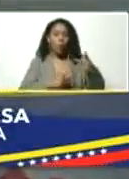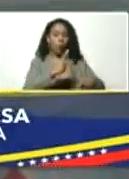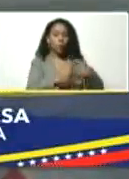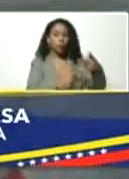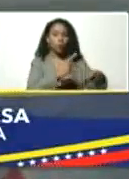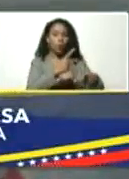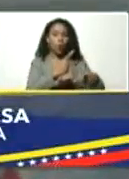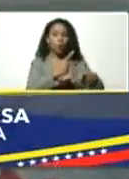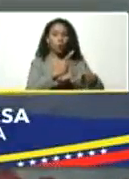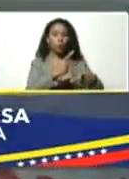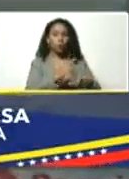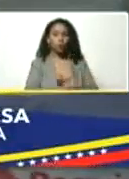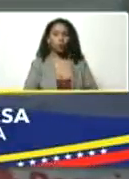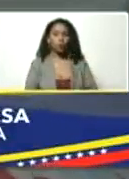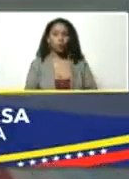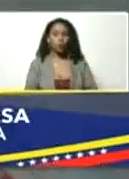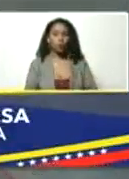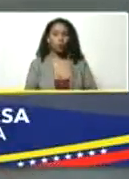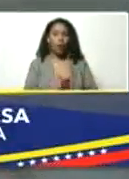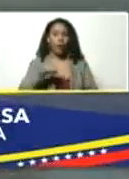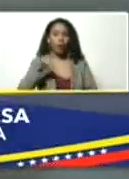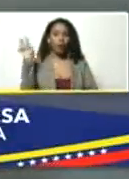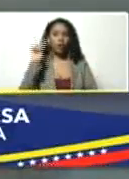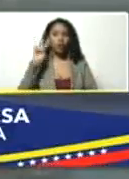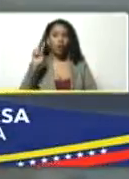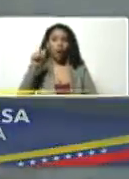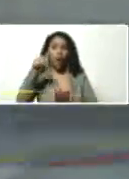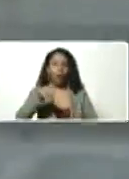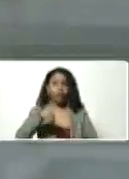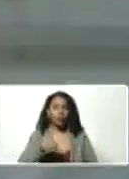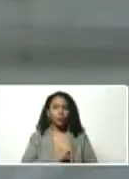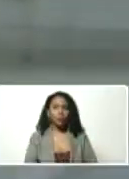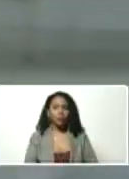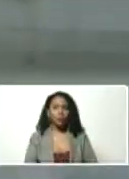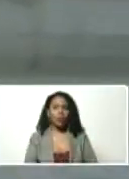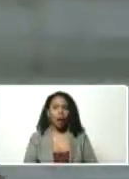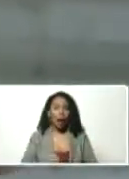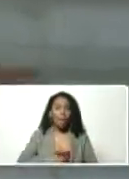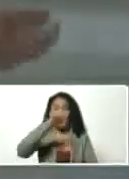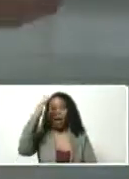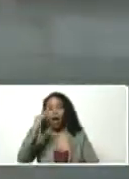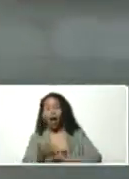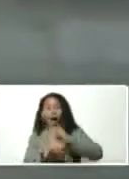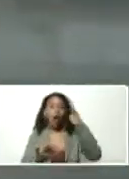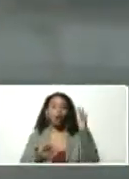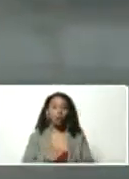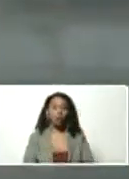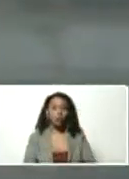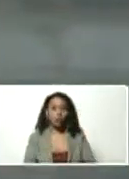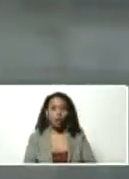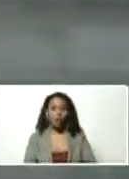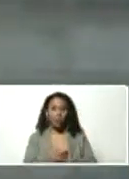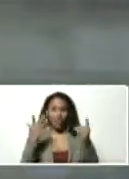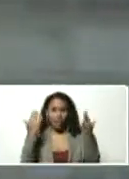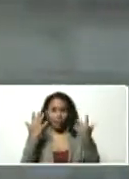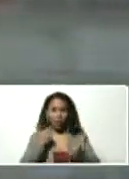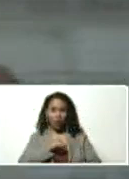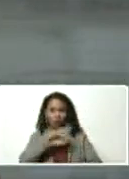de polipropileno de Venezuela. Aquí está el milagro de las manos de